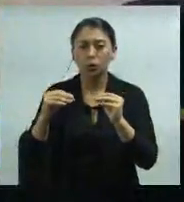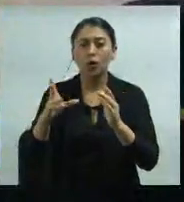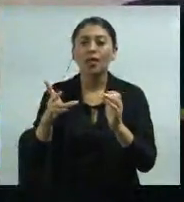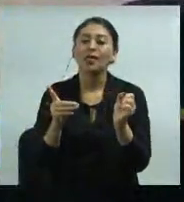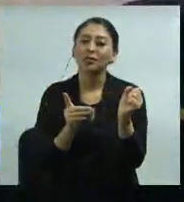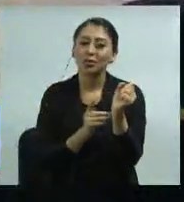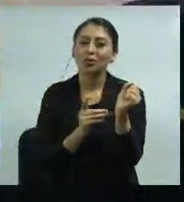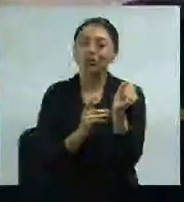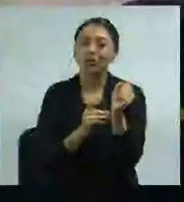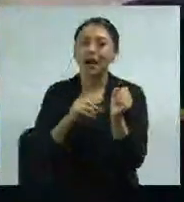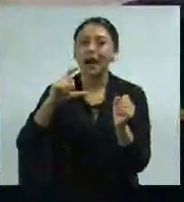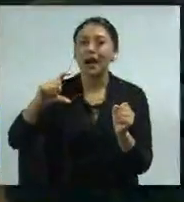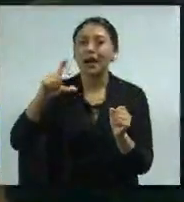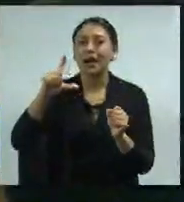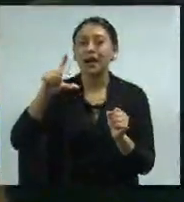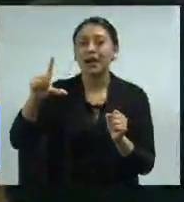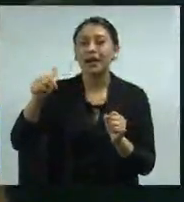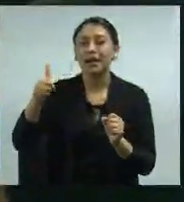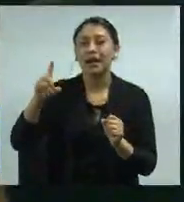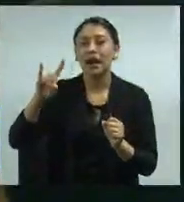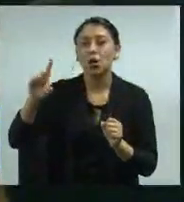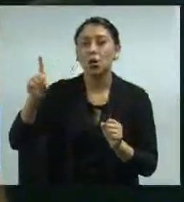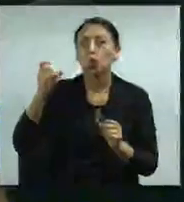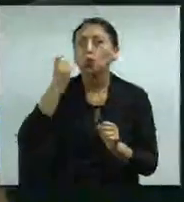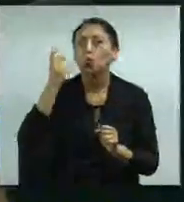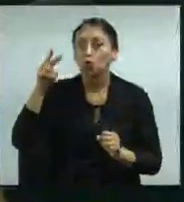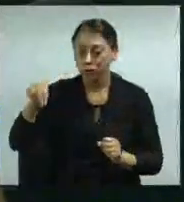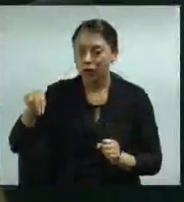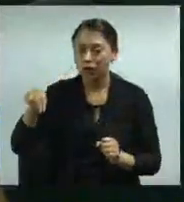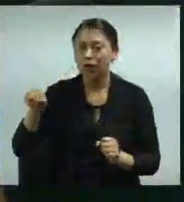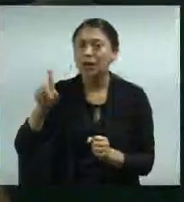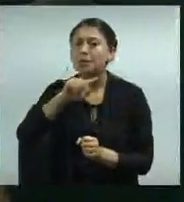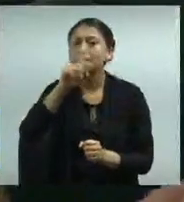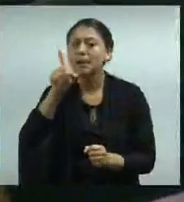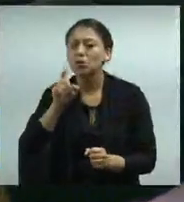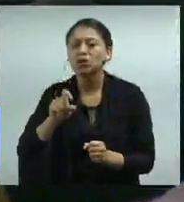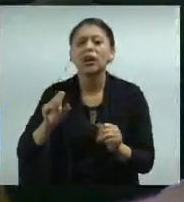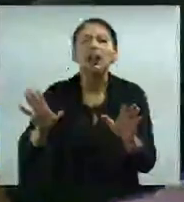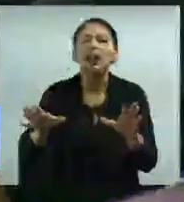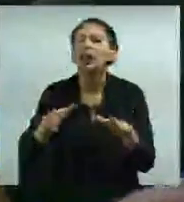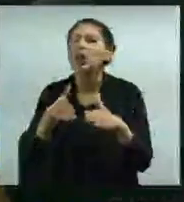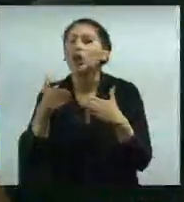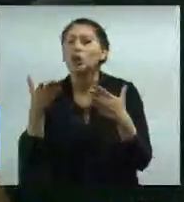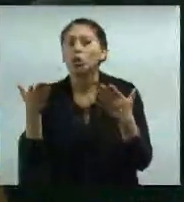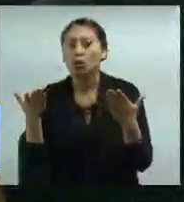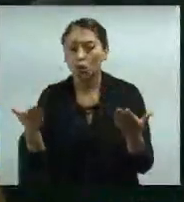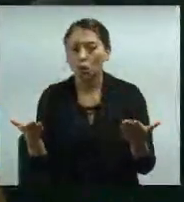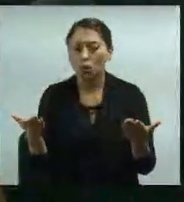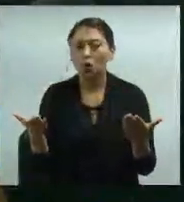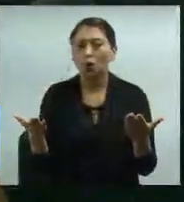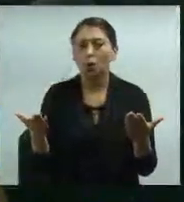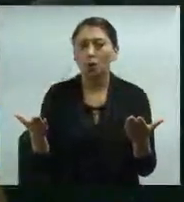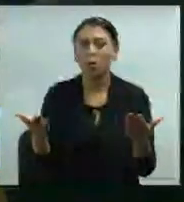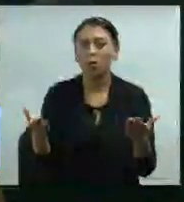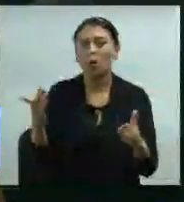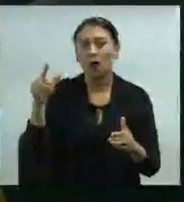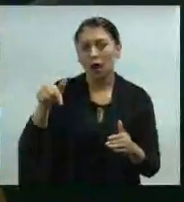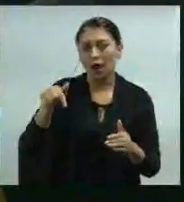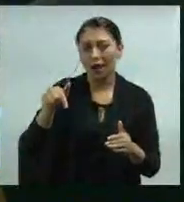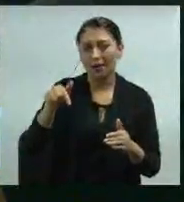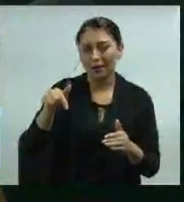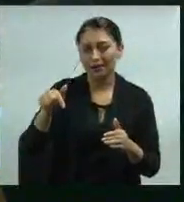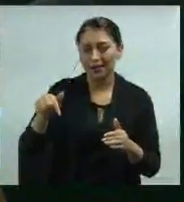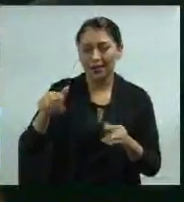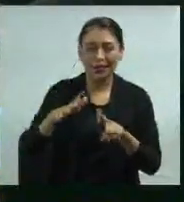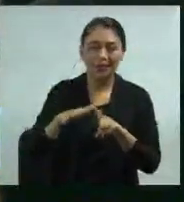doctora Claudine y preguntarle un poco acerca de cómo le estaba yendo a ella con todo este relajo